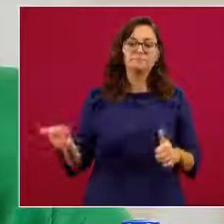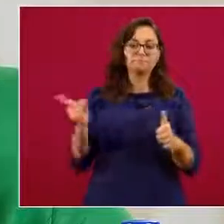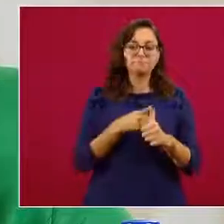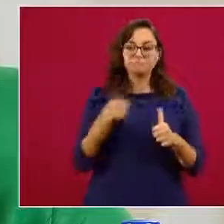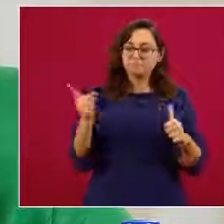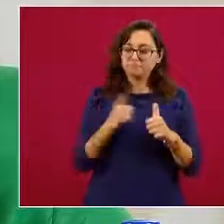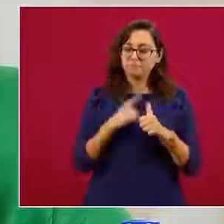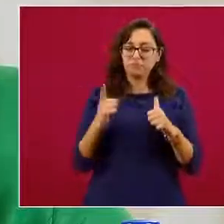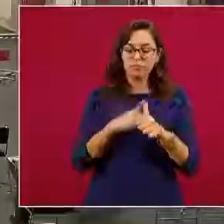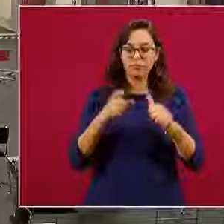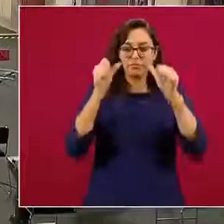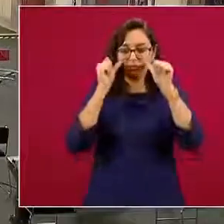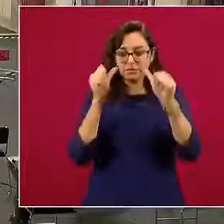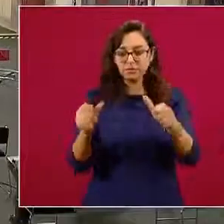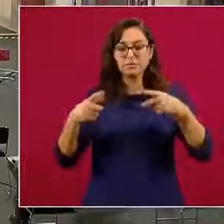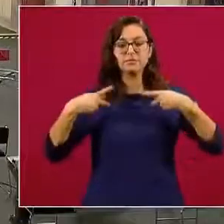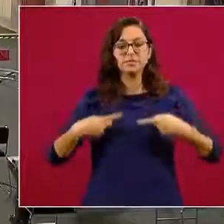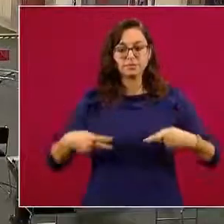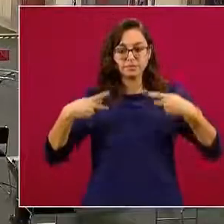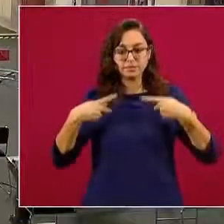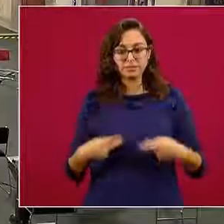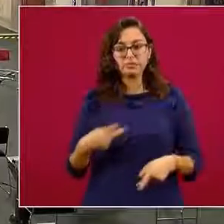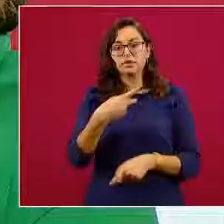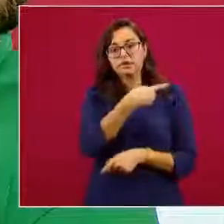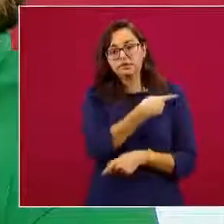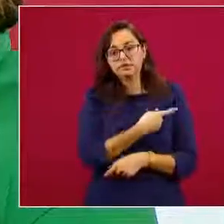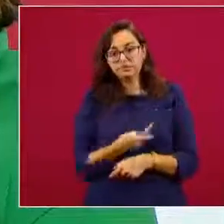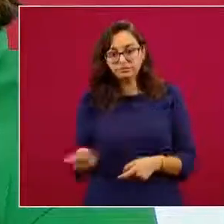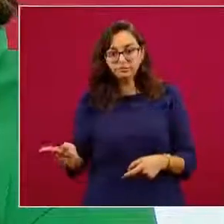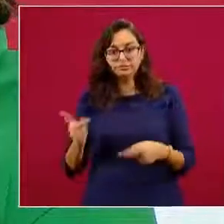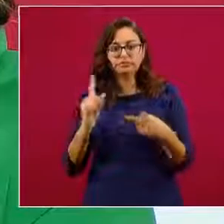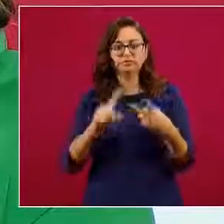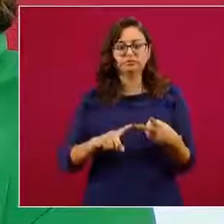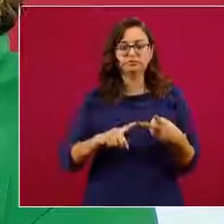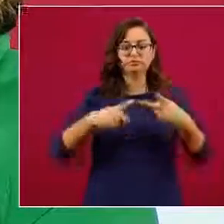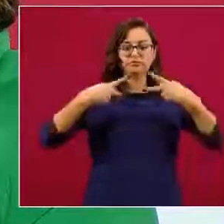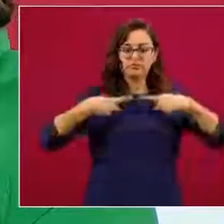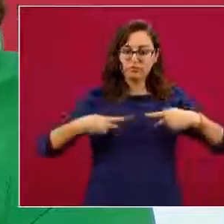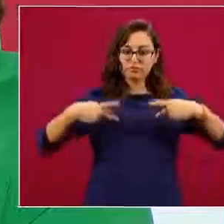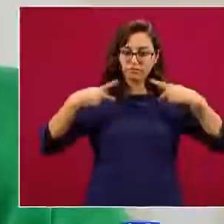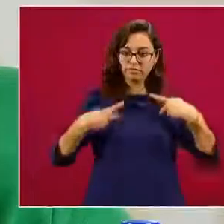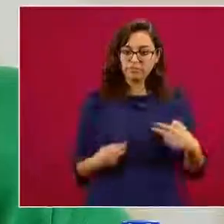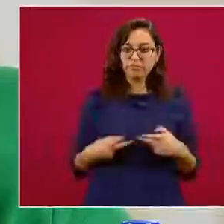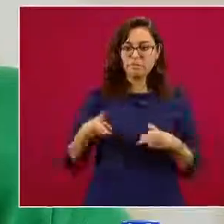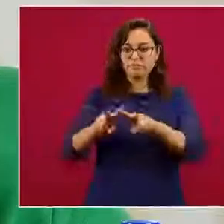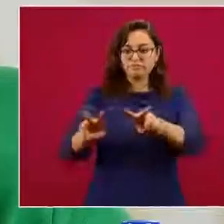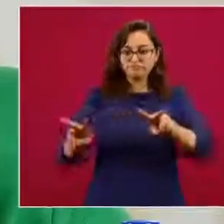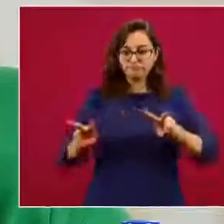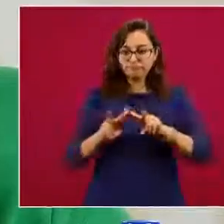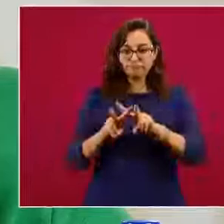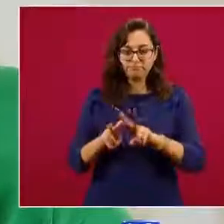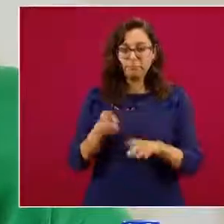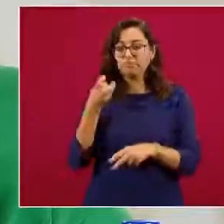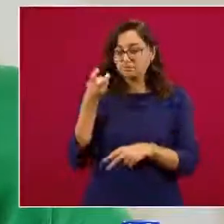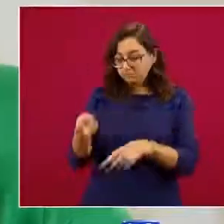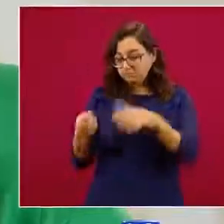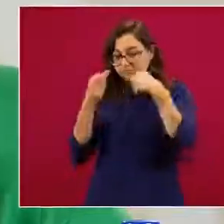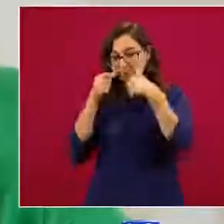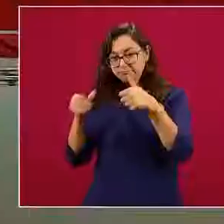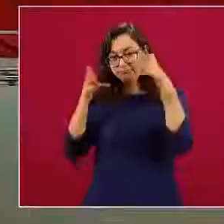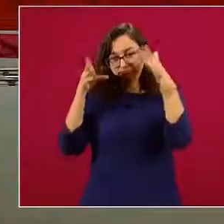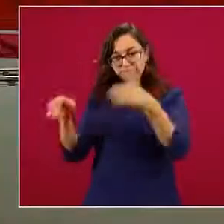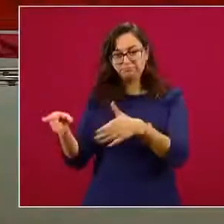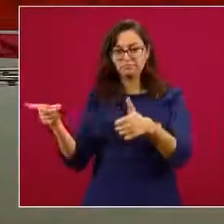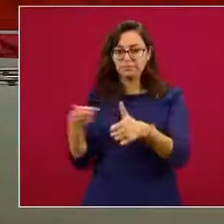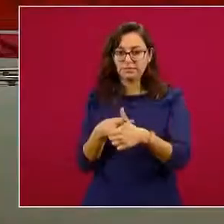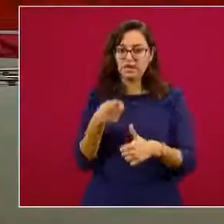la pandemia, a las personas más pobres, a las personas que tienen mayor vulnerabilidad. Y de eso se trata